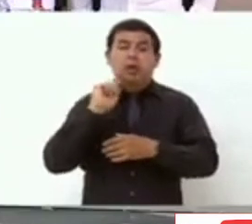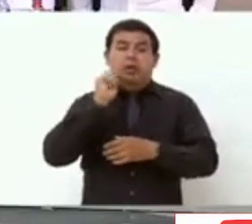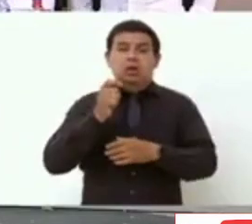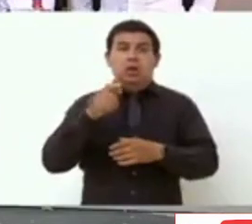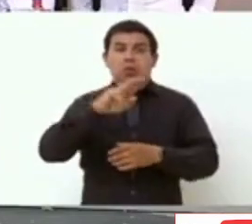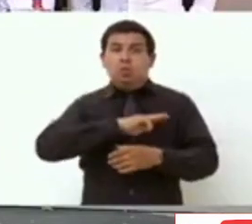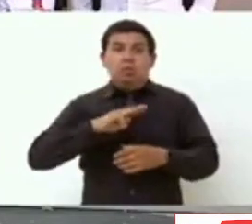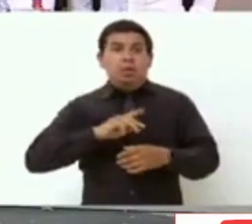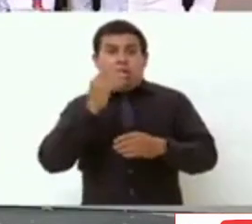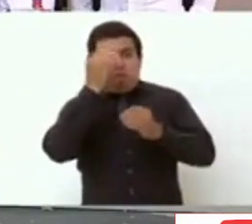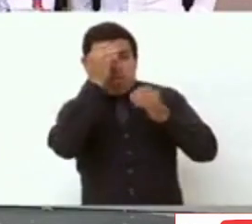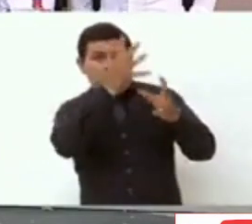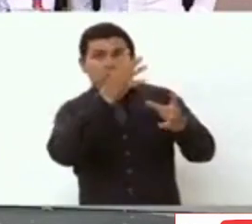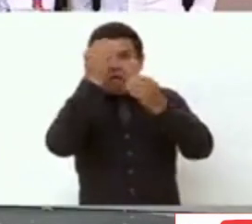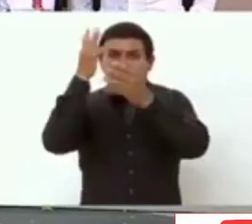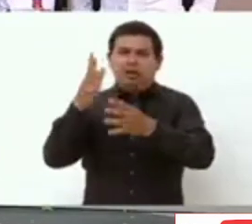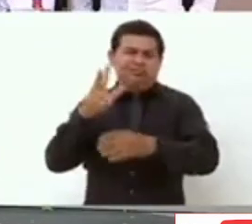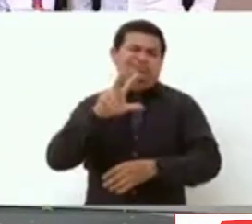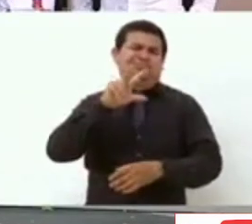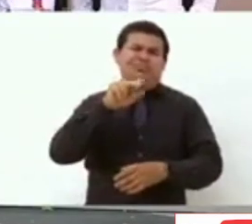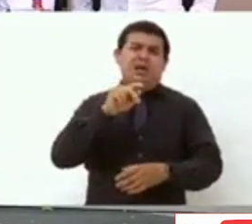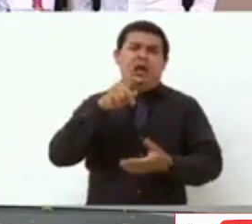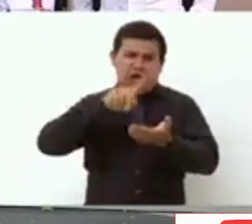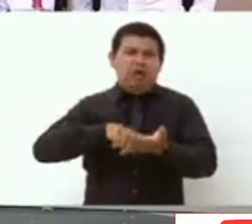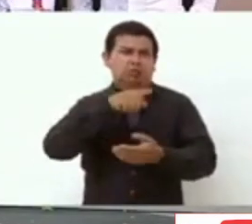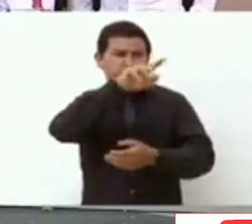Oaxaca sin un camino